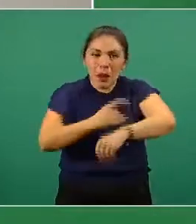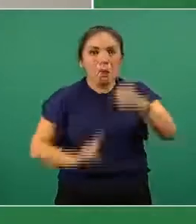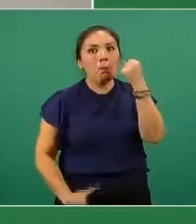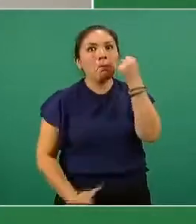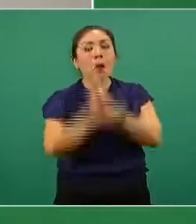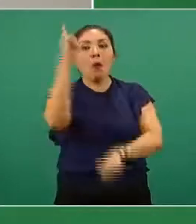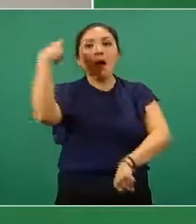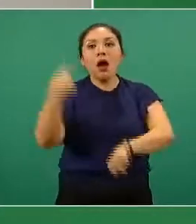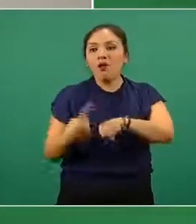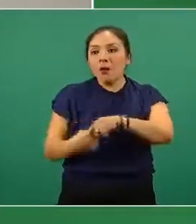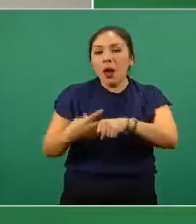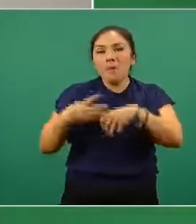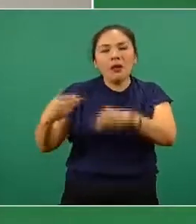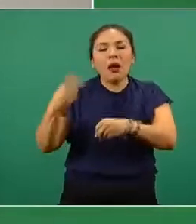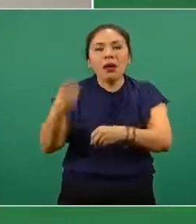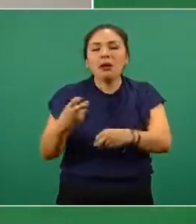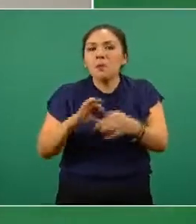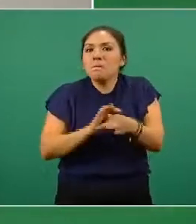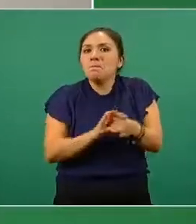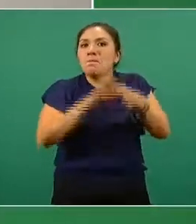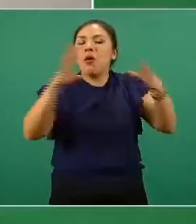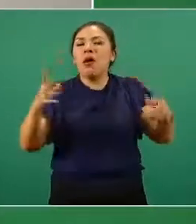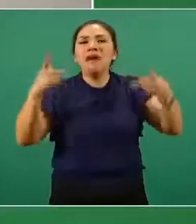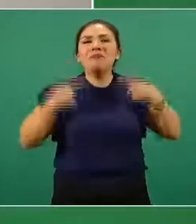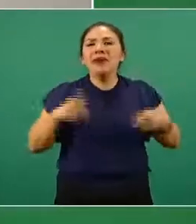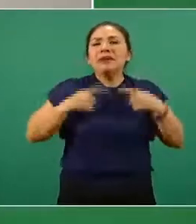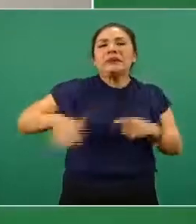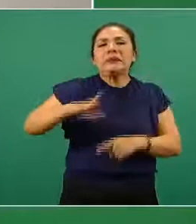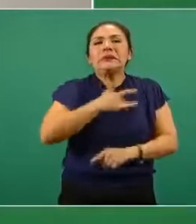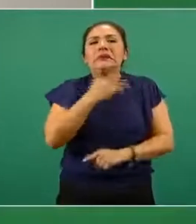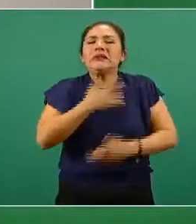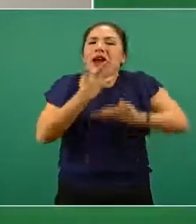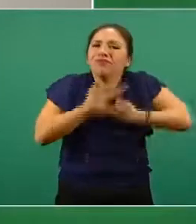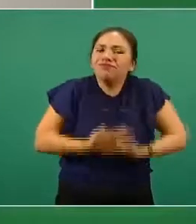pandemia, ocasionando ansiedad, ocasionando